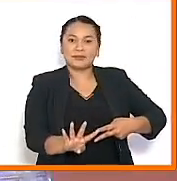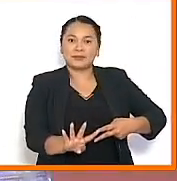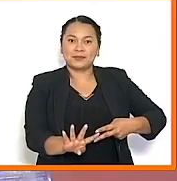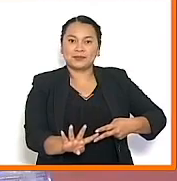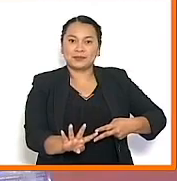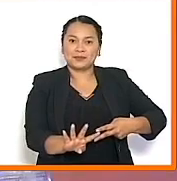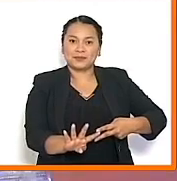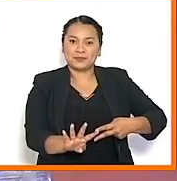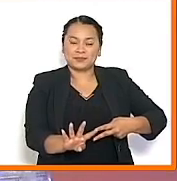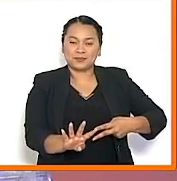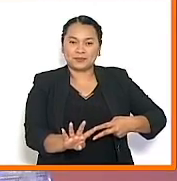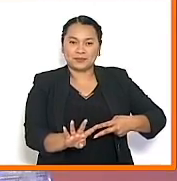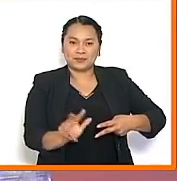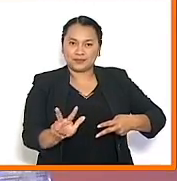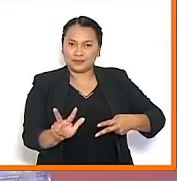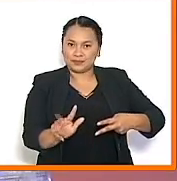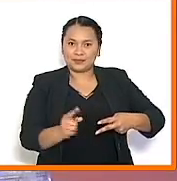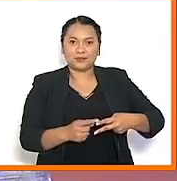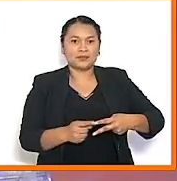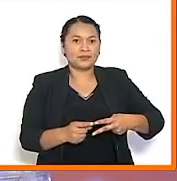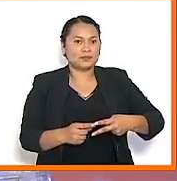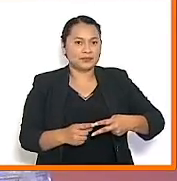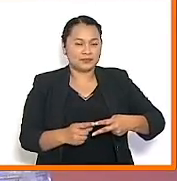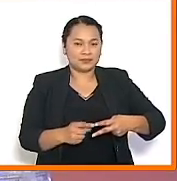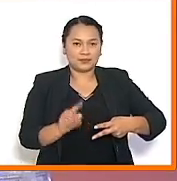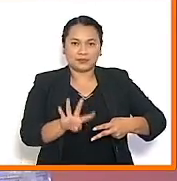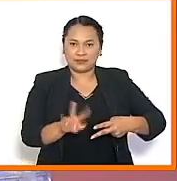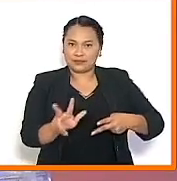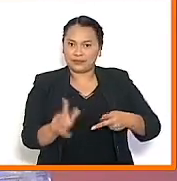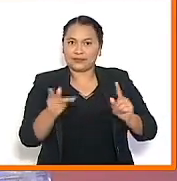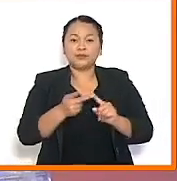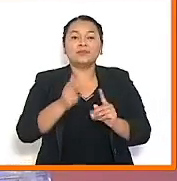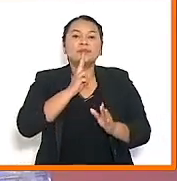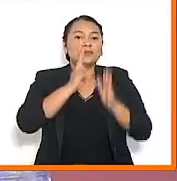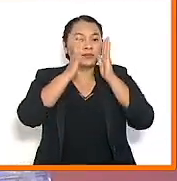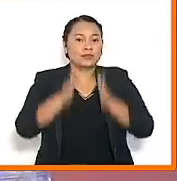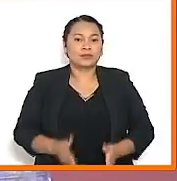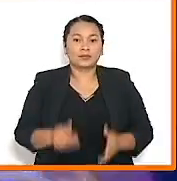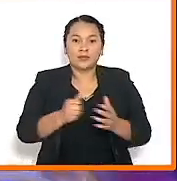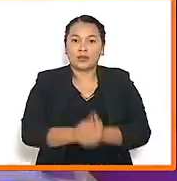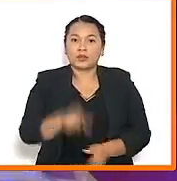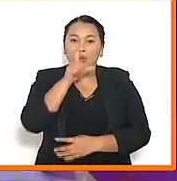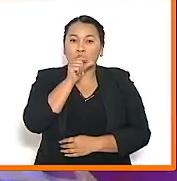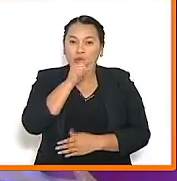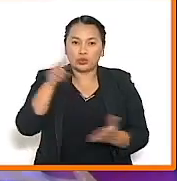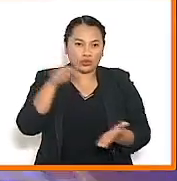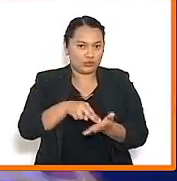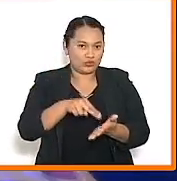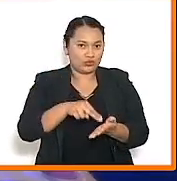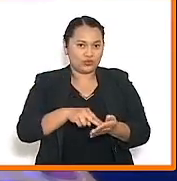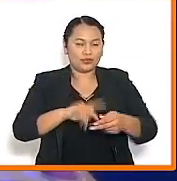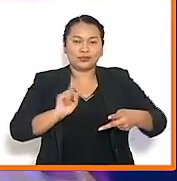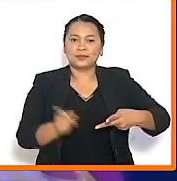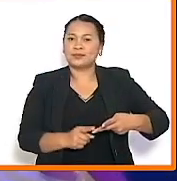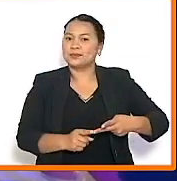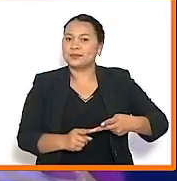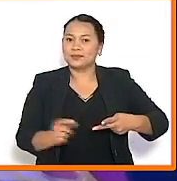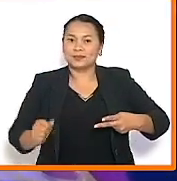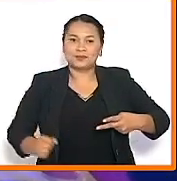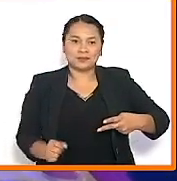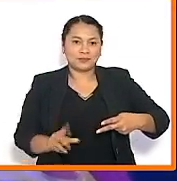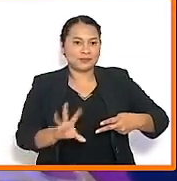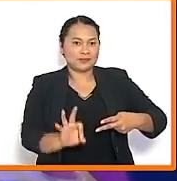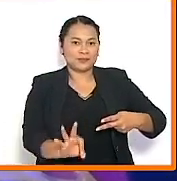es el 3, primer número ganador, 43, con su catrachada Sanate. Segundo número ganador, su primer dígito, el